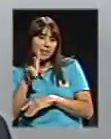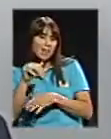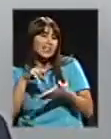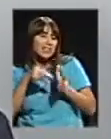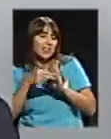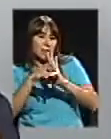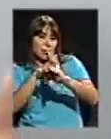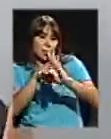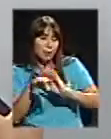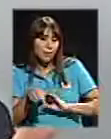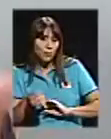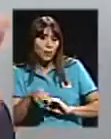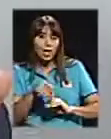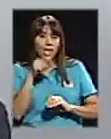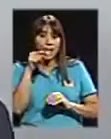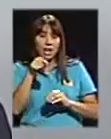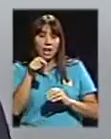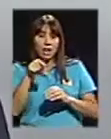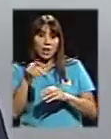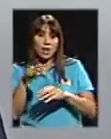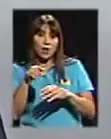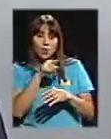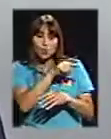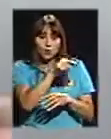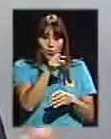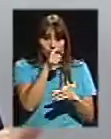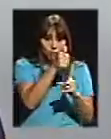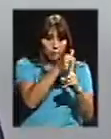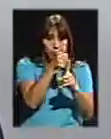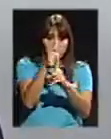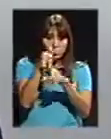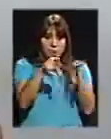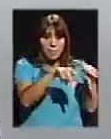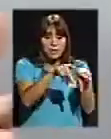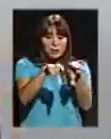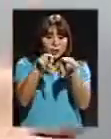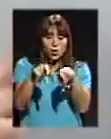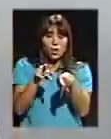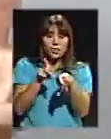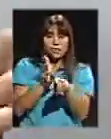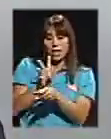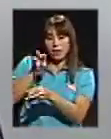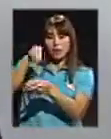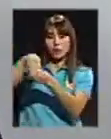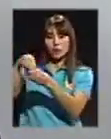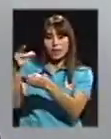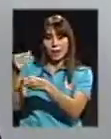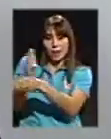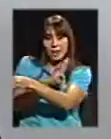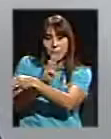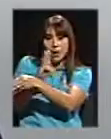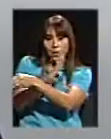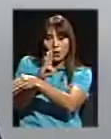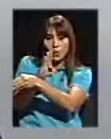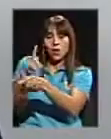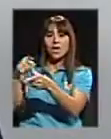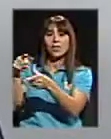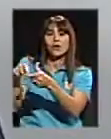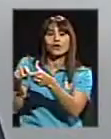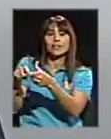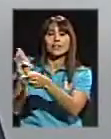digamos, la que pagan los bancos por depósitos que las personas hacen a un plazo, digamos, de aproximadamente 6